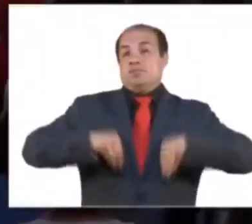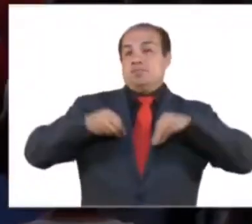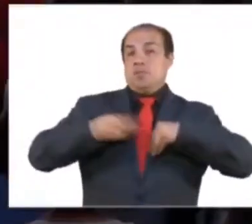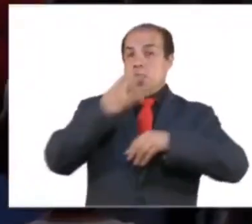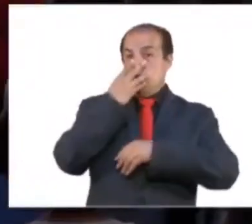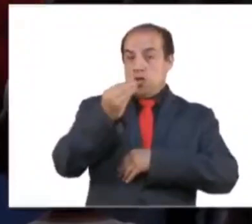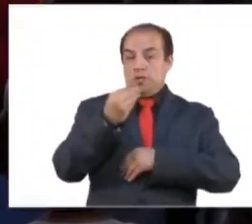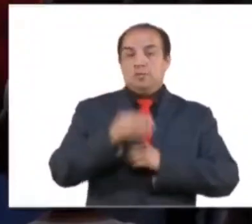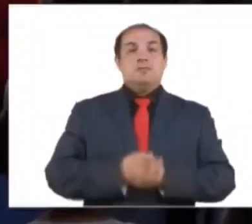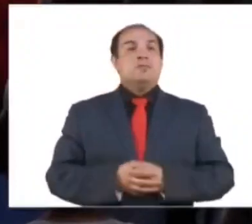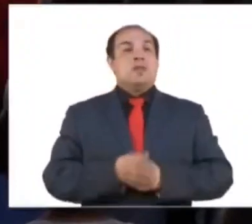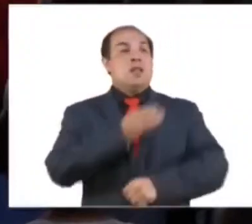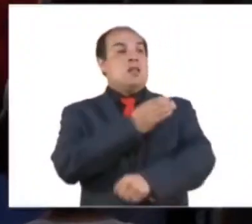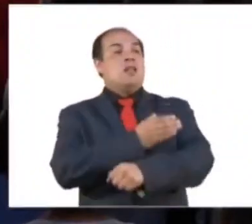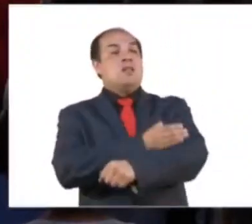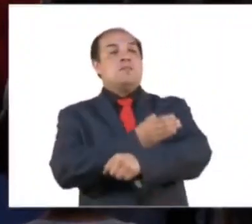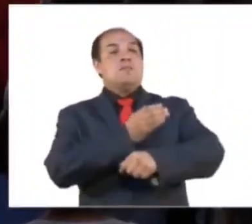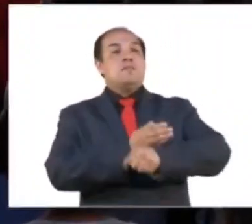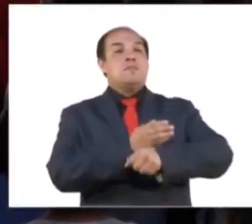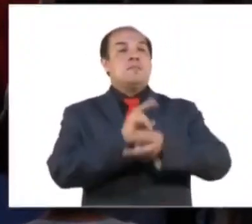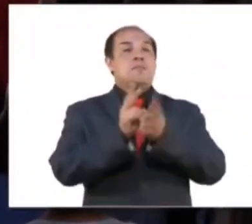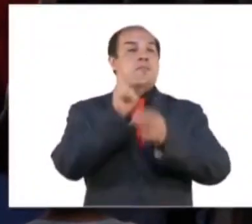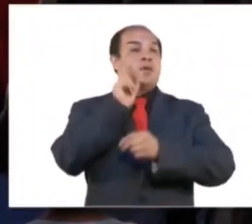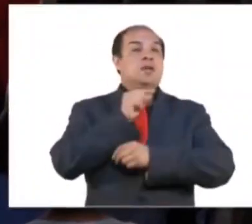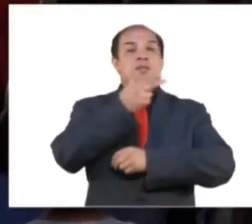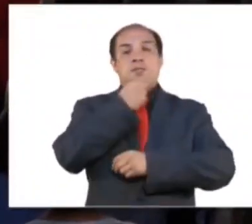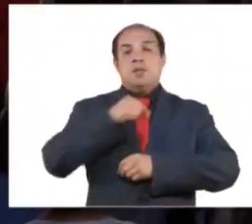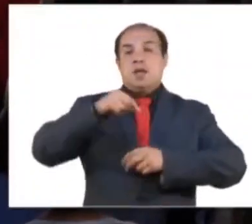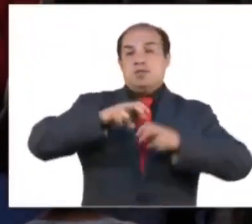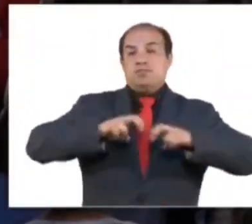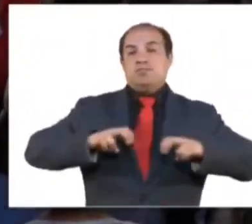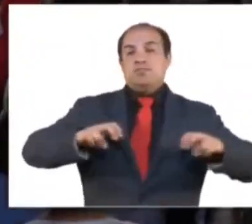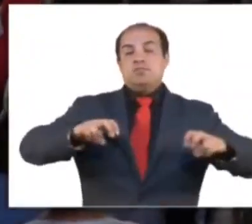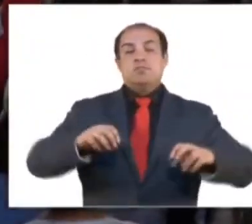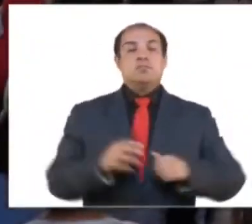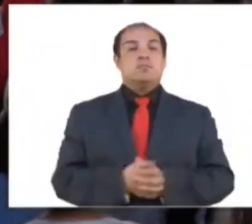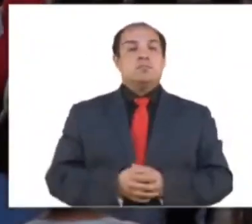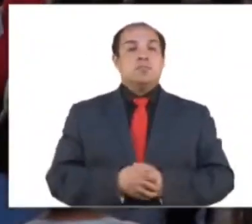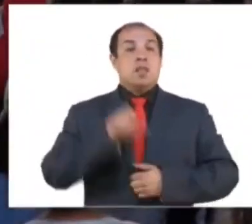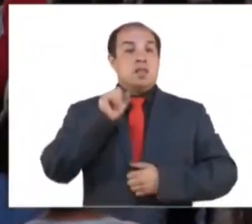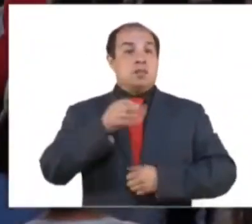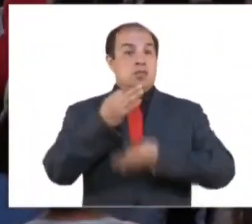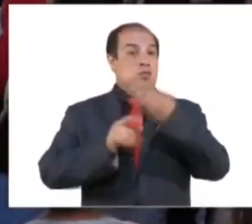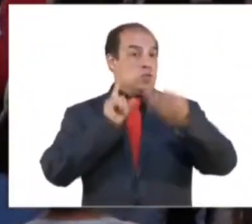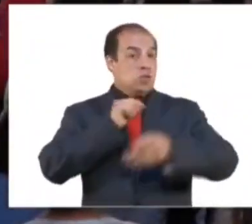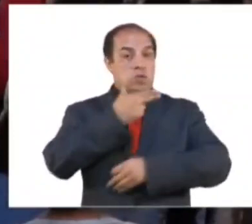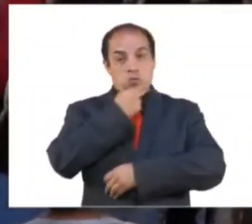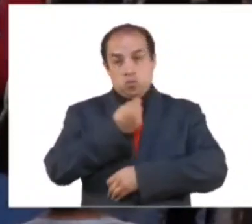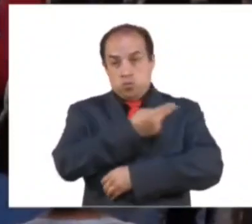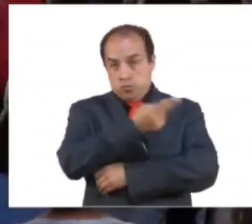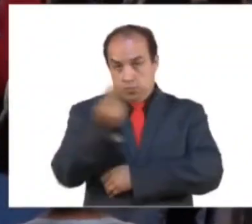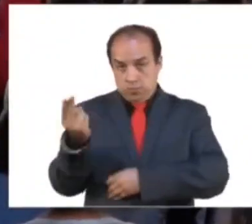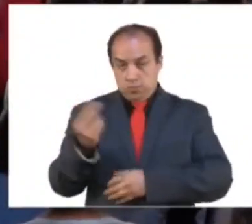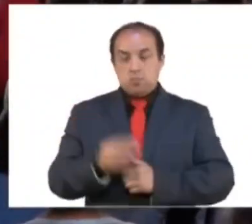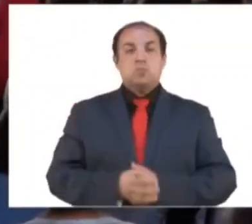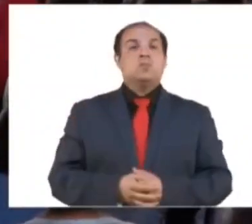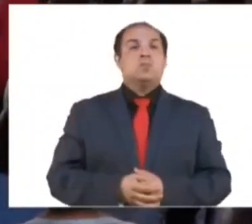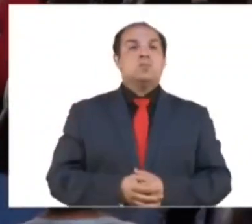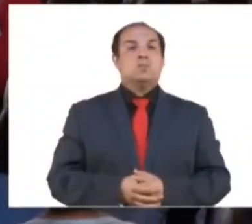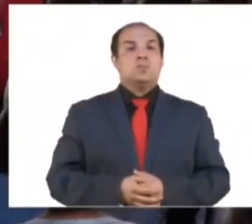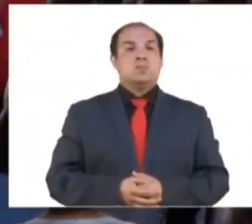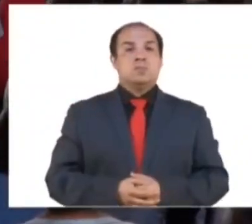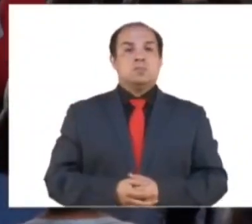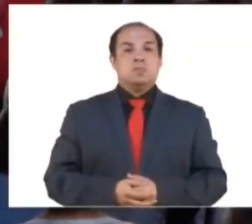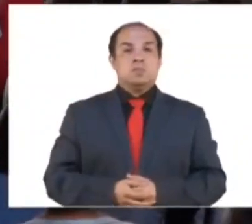nuestras vecinas y vecinos que nos acompañan en este presidium y, por supuesto, a todas y todos ustedes. Una